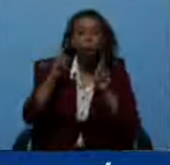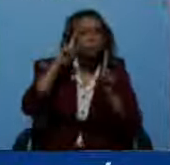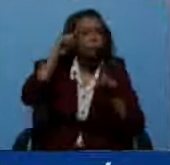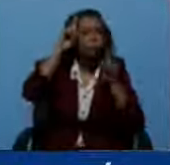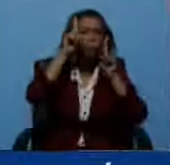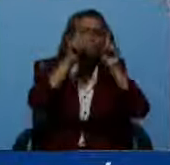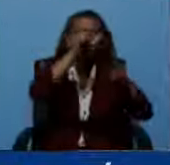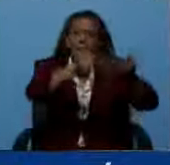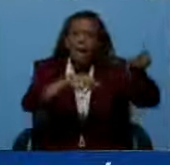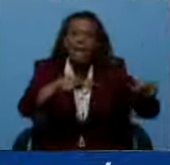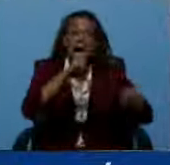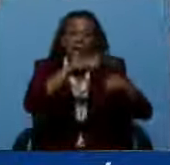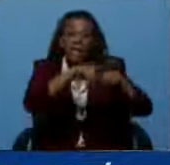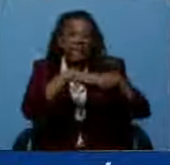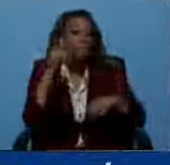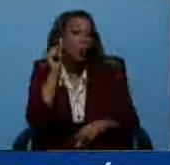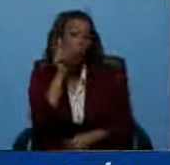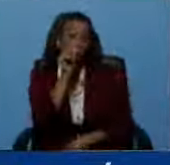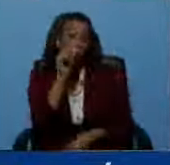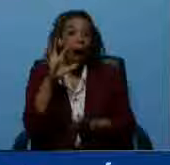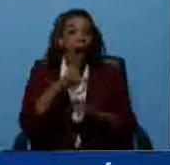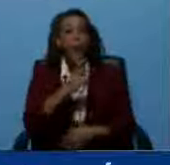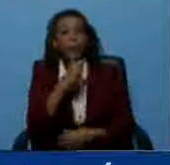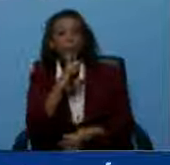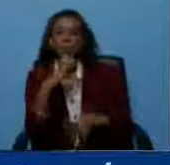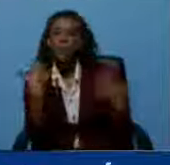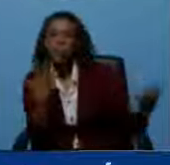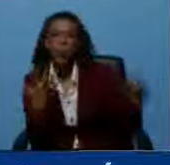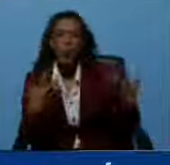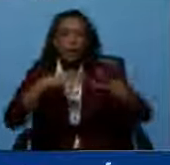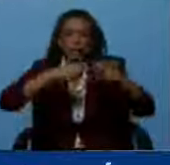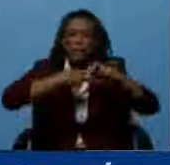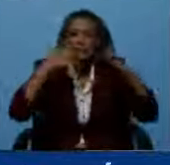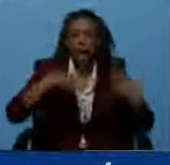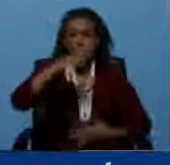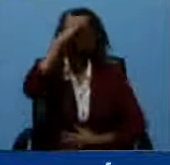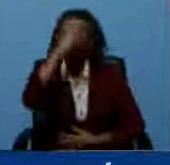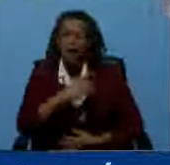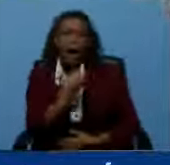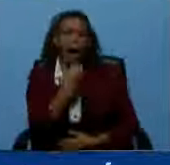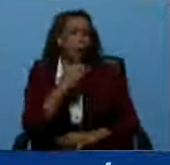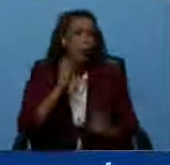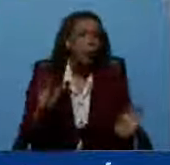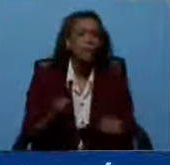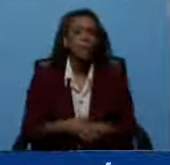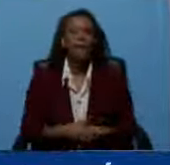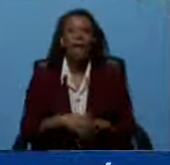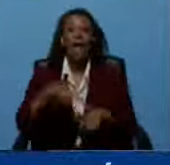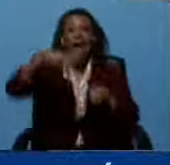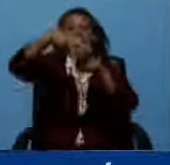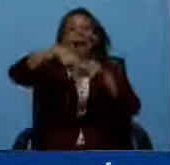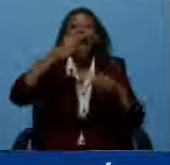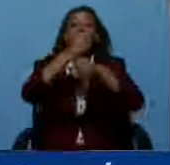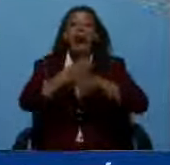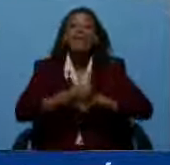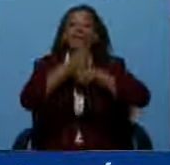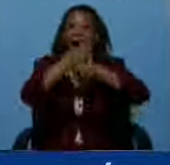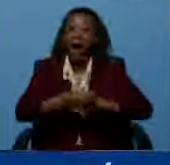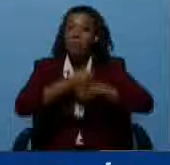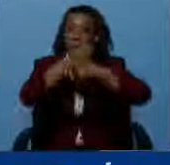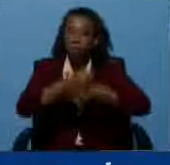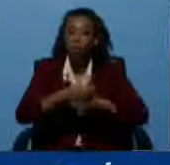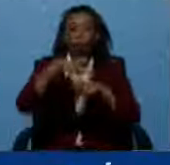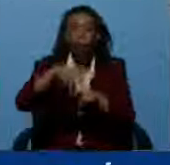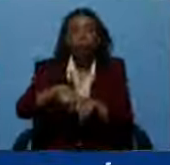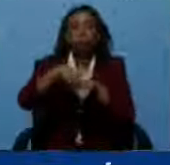atender a niños y niñas que puedan tener alguna condición especial, y es la equinoterapia.